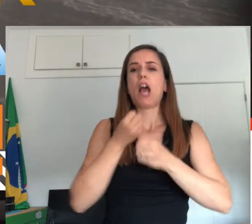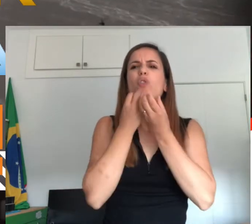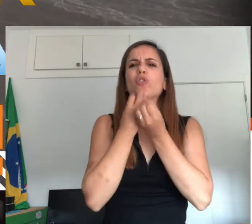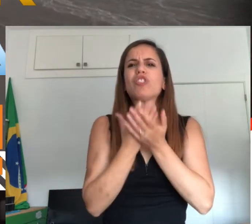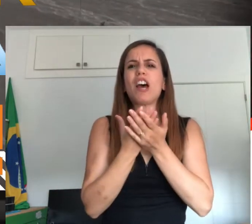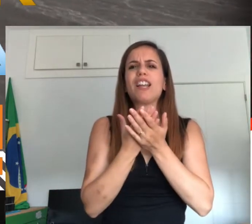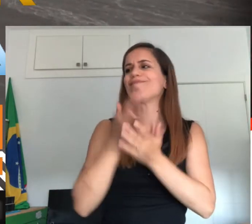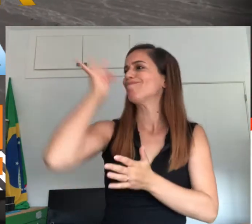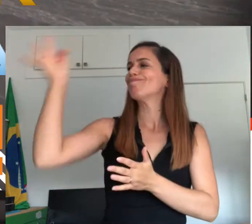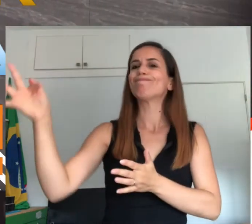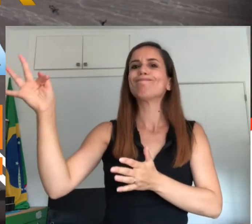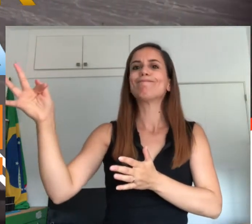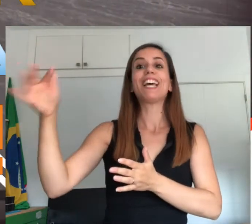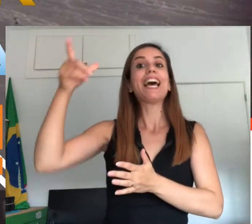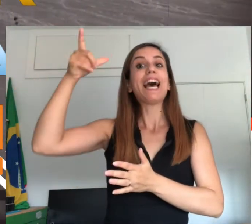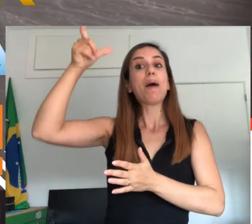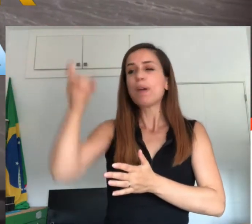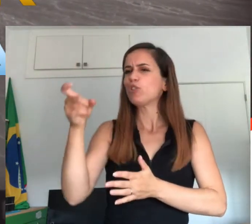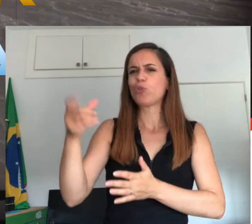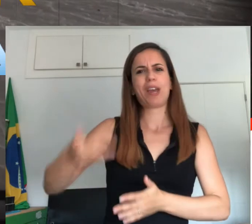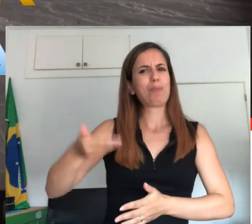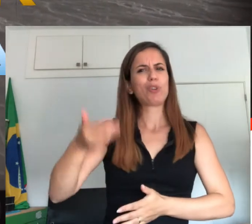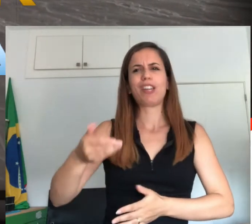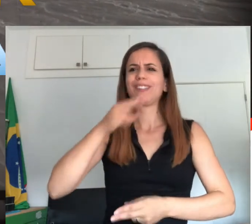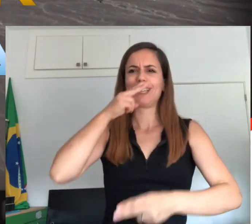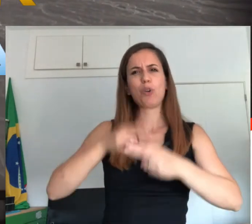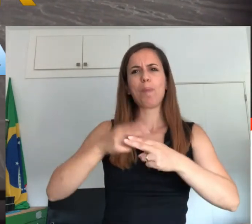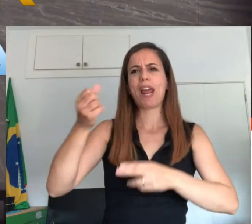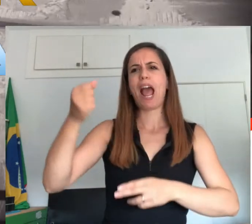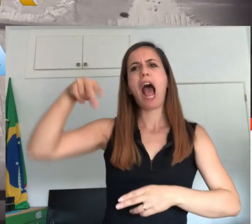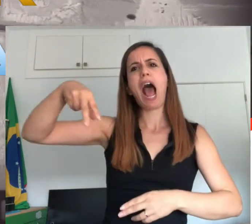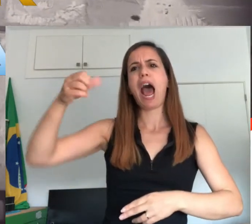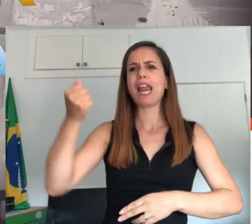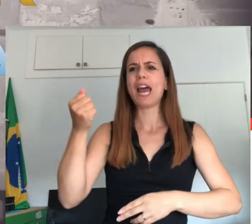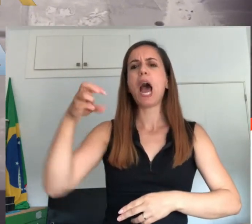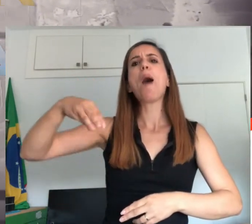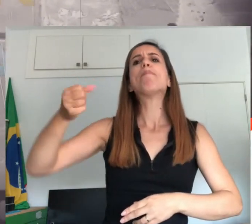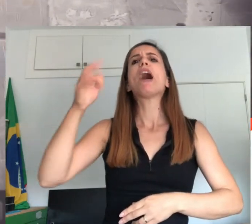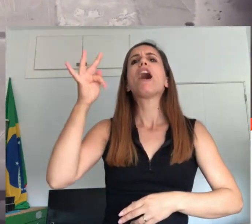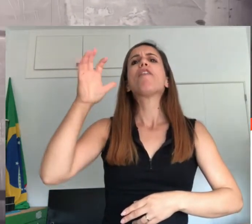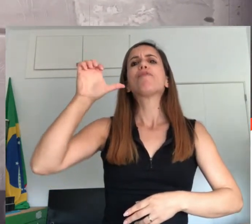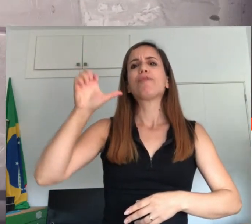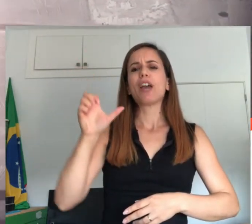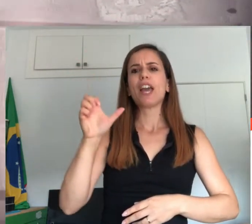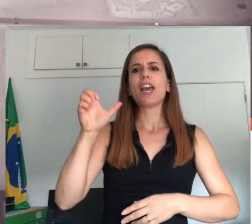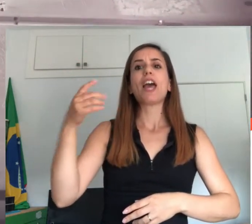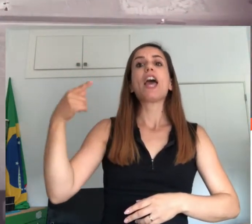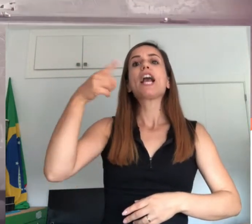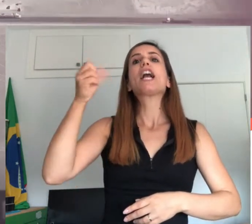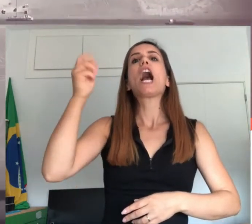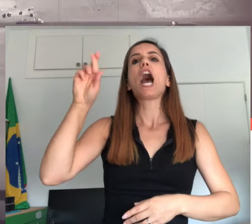maravilloso tema, ya que tenemos a una persona excepcional, y es nada menos que la doctora en Historia del Arte Ana Mafé